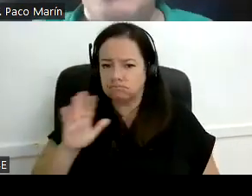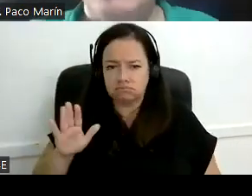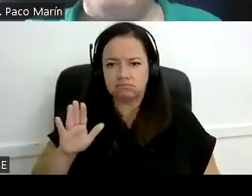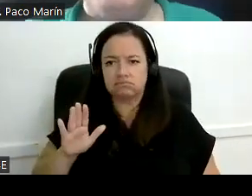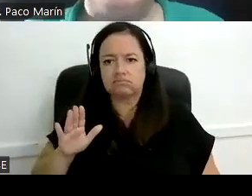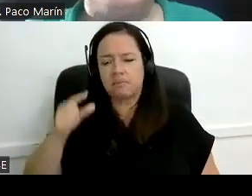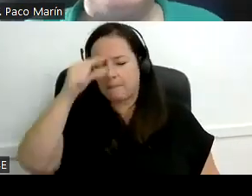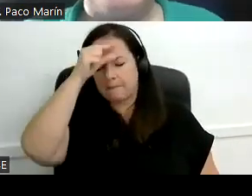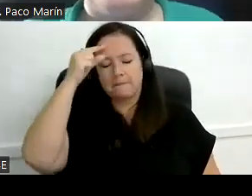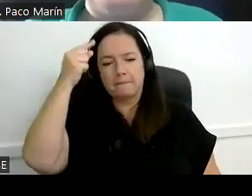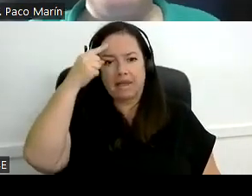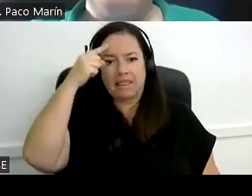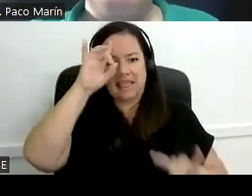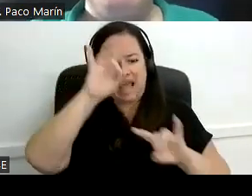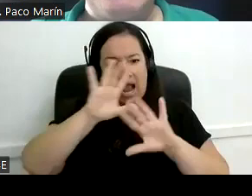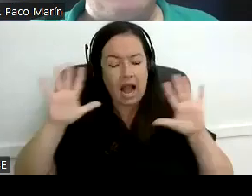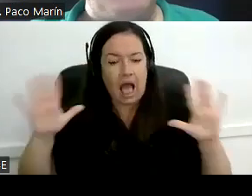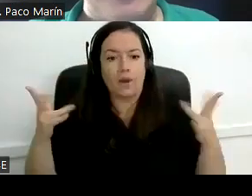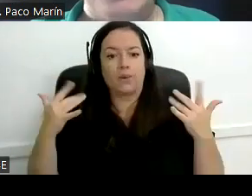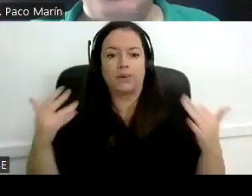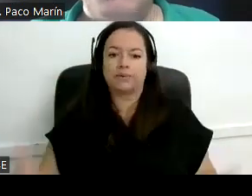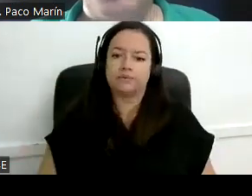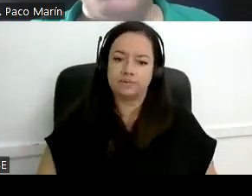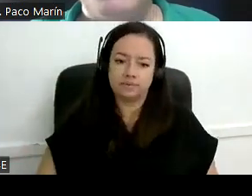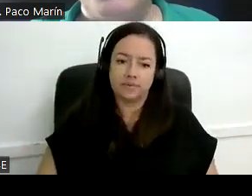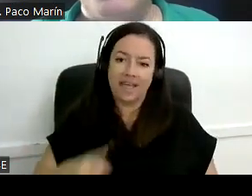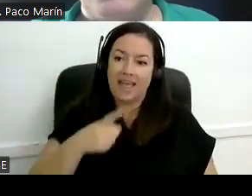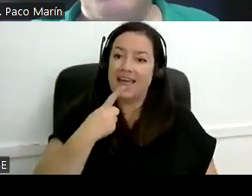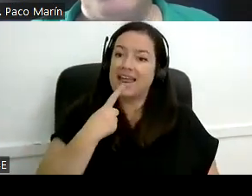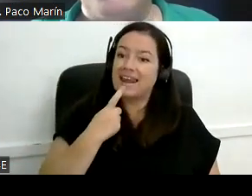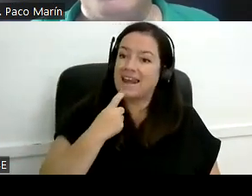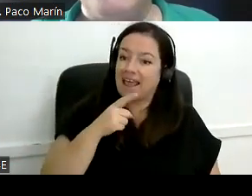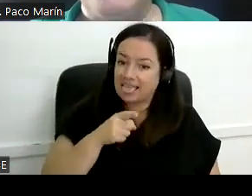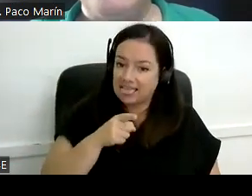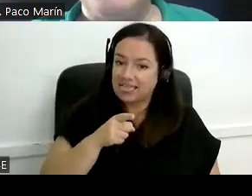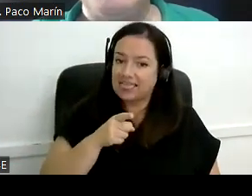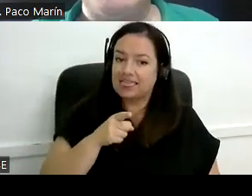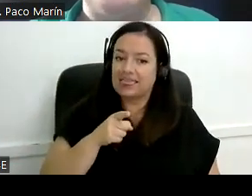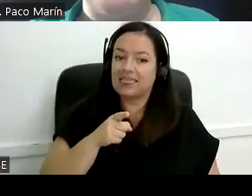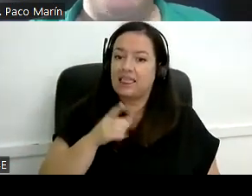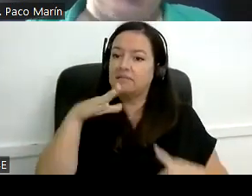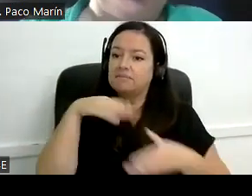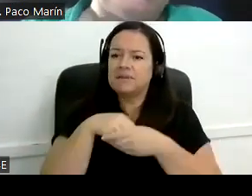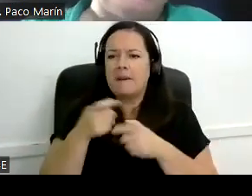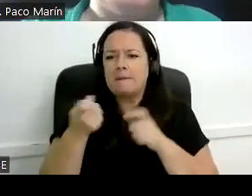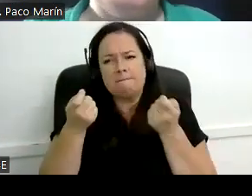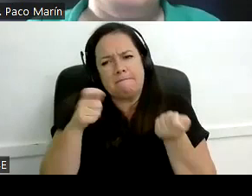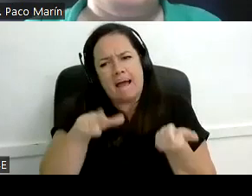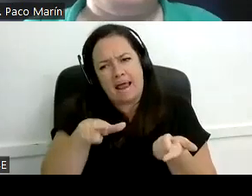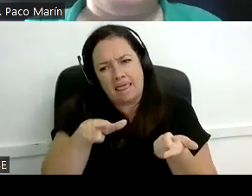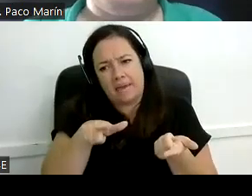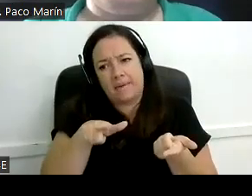para una mente clara. La fórmula red, como hemos comentado, la composición es similar, lo único que, como sabéis,